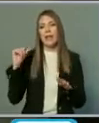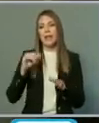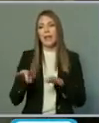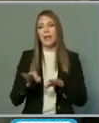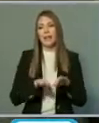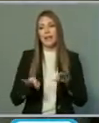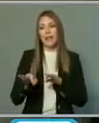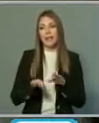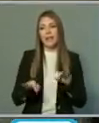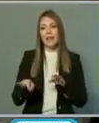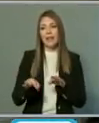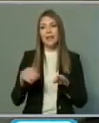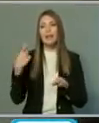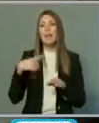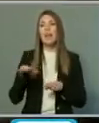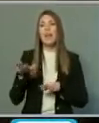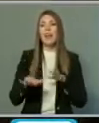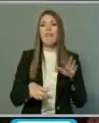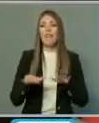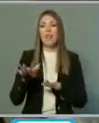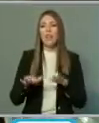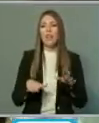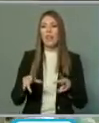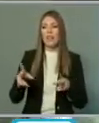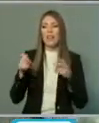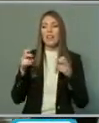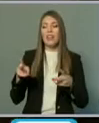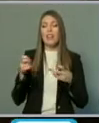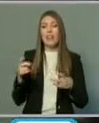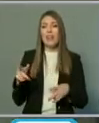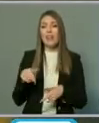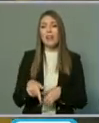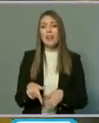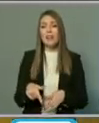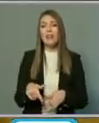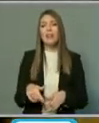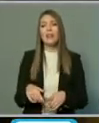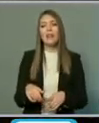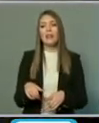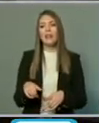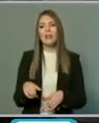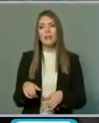de los robos que luego siente uno aquí,